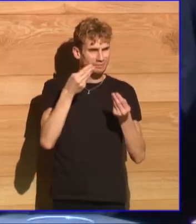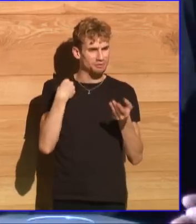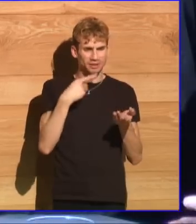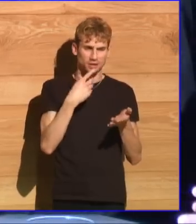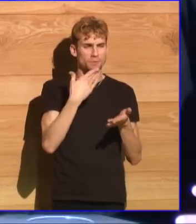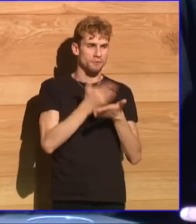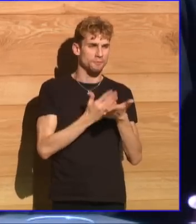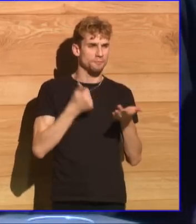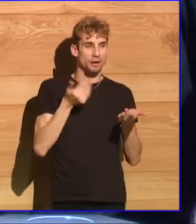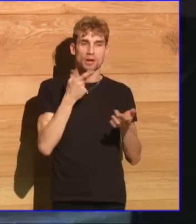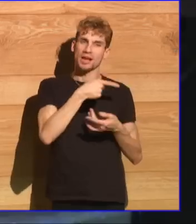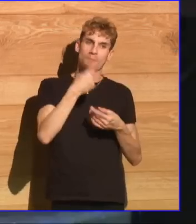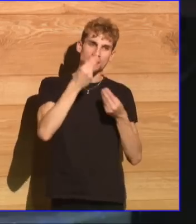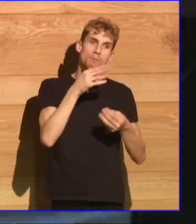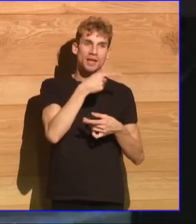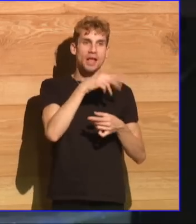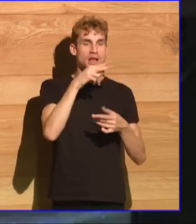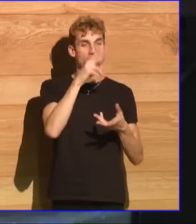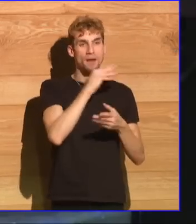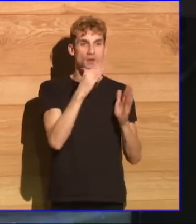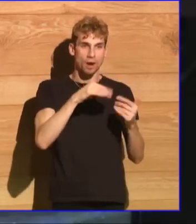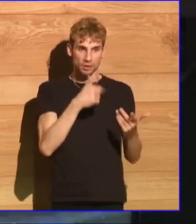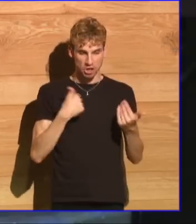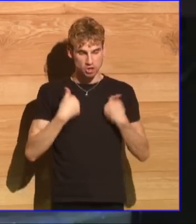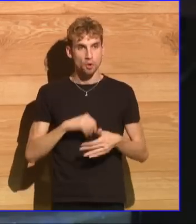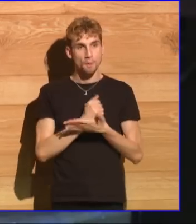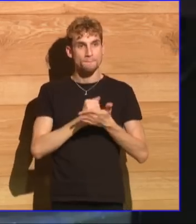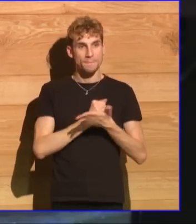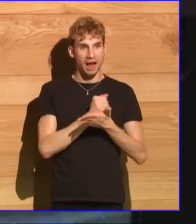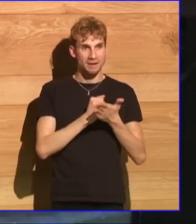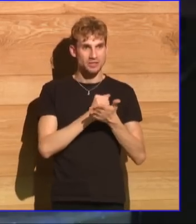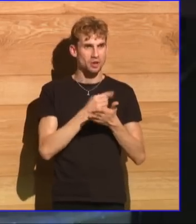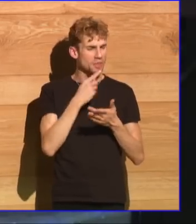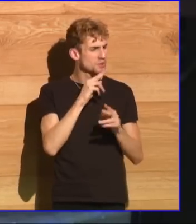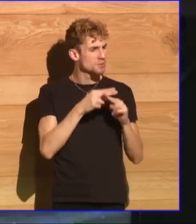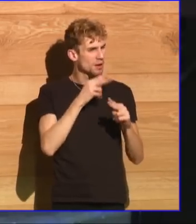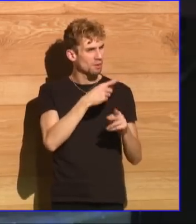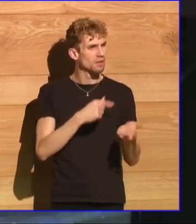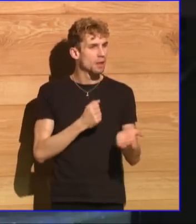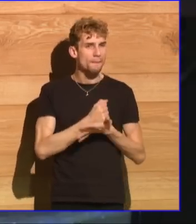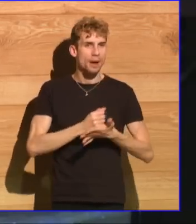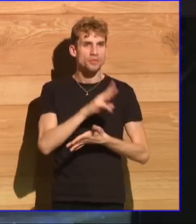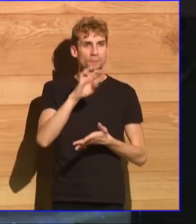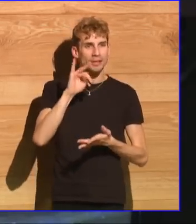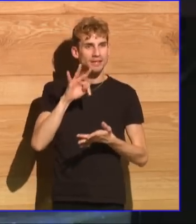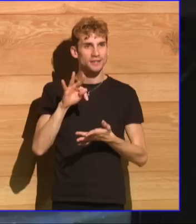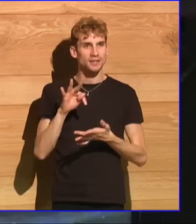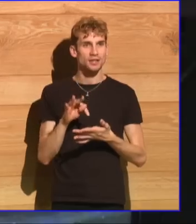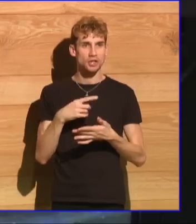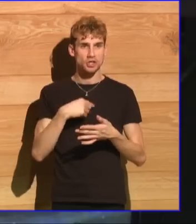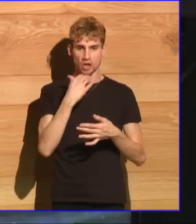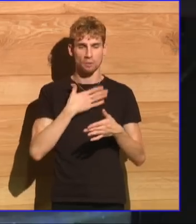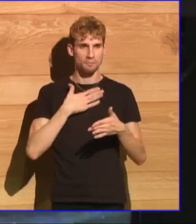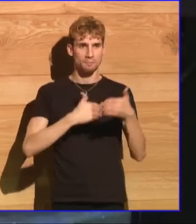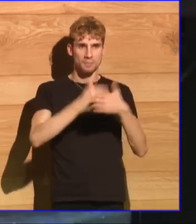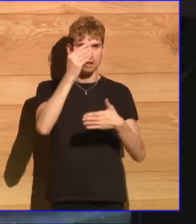poético. Eso lo hacía Juan porque era huérfano, porque yo pego con pegamentos, ¿cómo se llamaba tu pegamento? Brit. Con Brit. Pego yo en